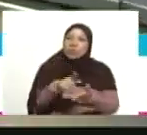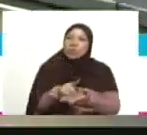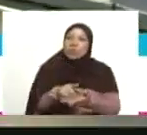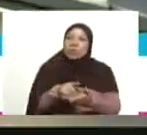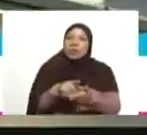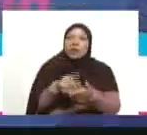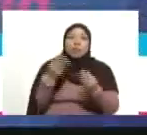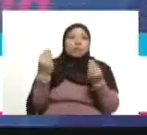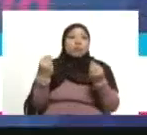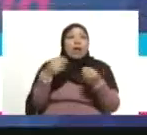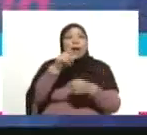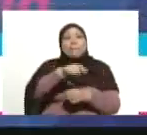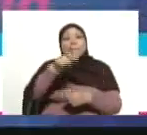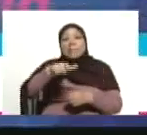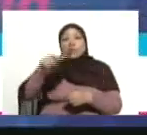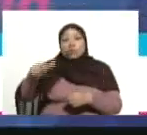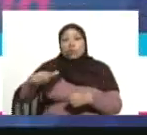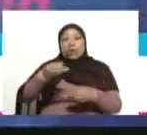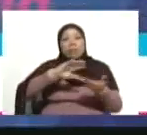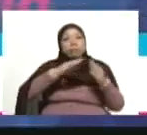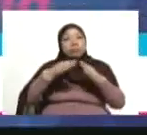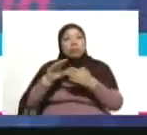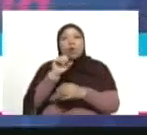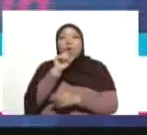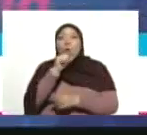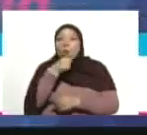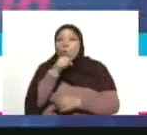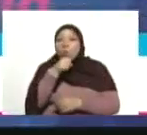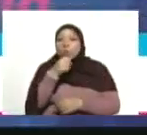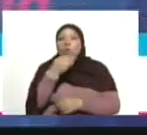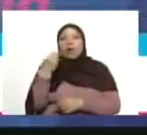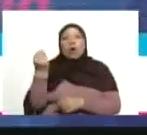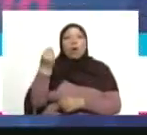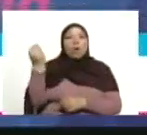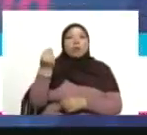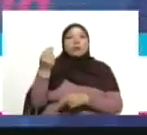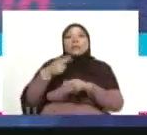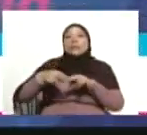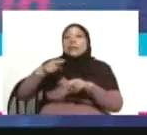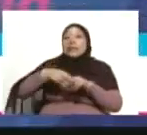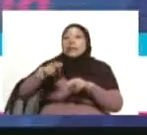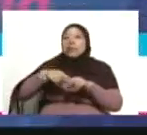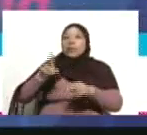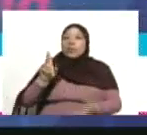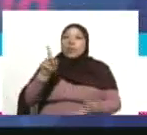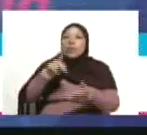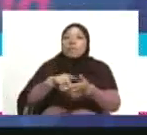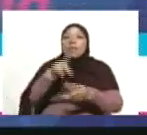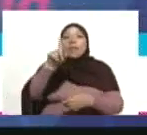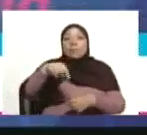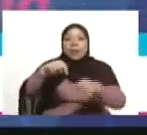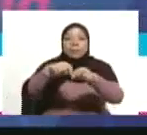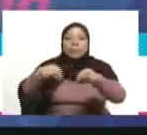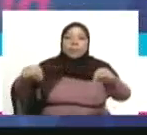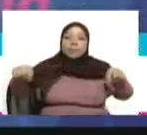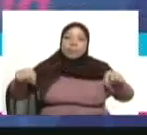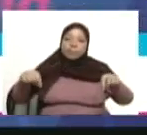mucha participación de la comunidad, adulto mayor, jóvenes, niños. Tenemos una piscina comunitaria que